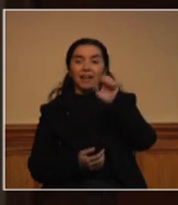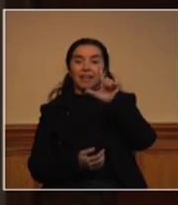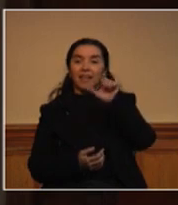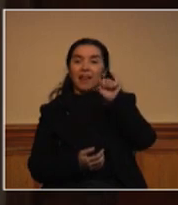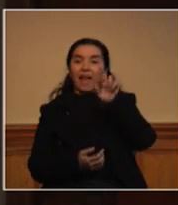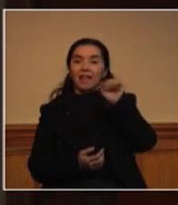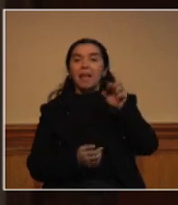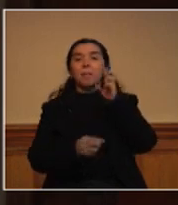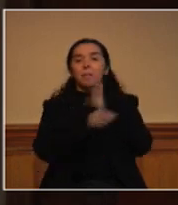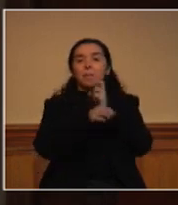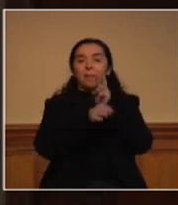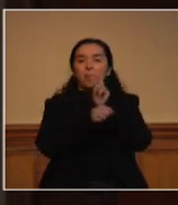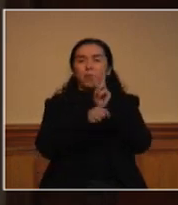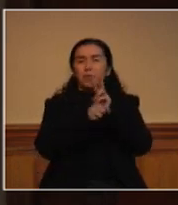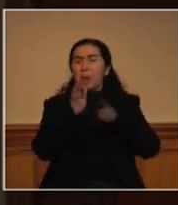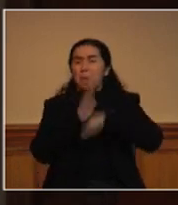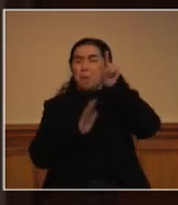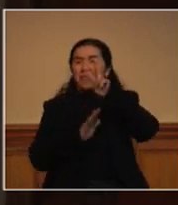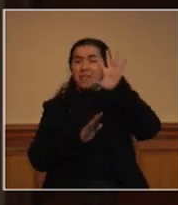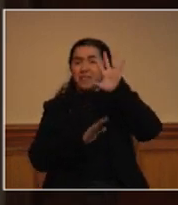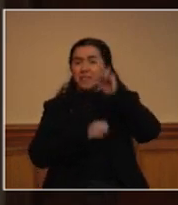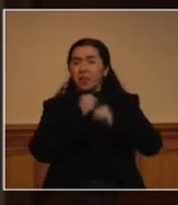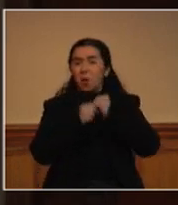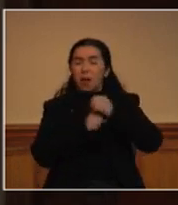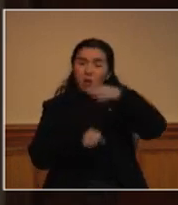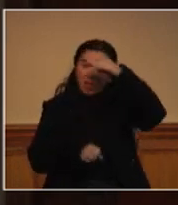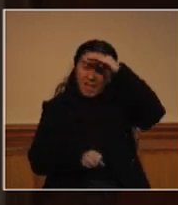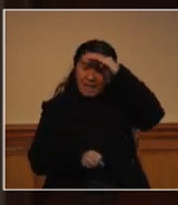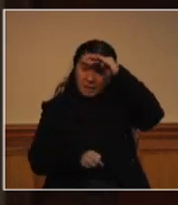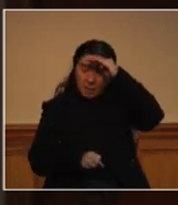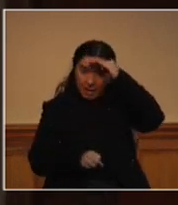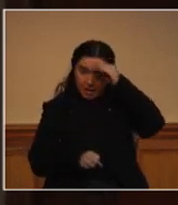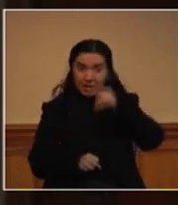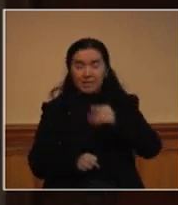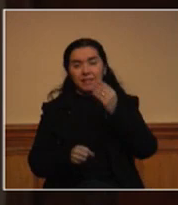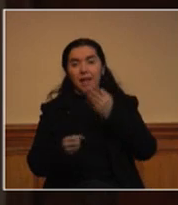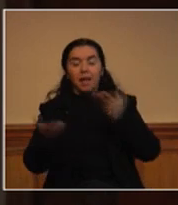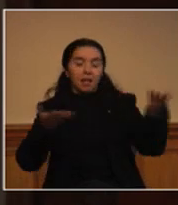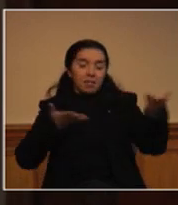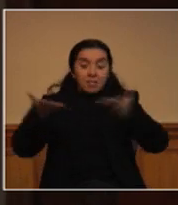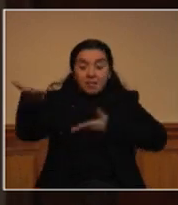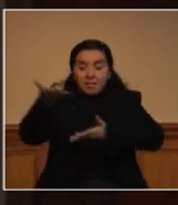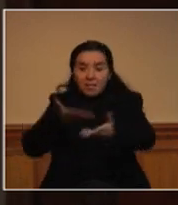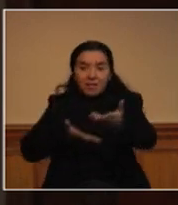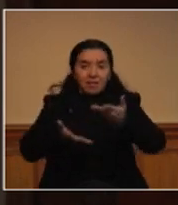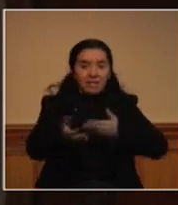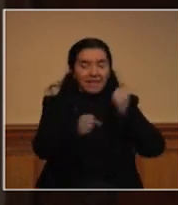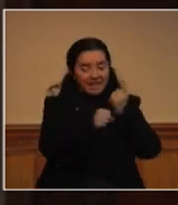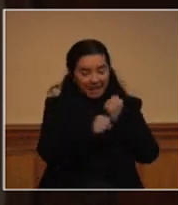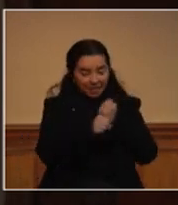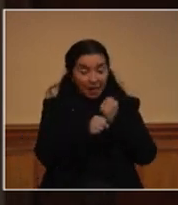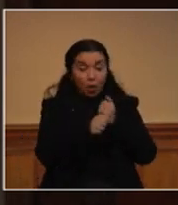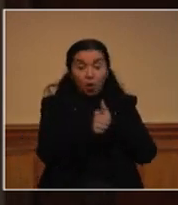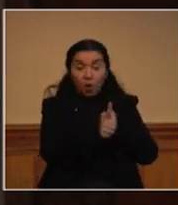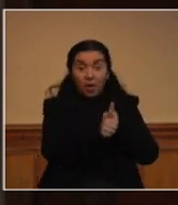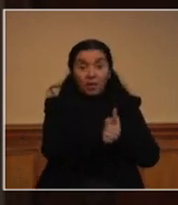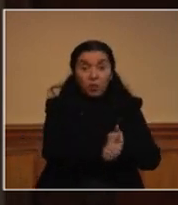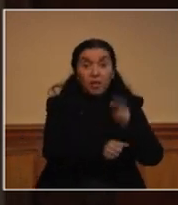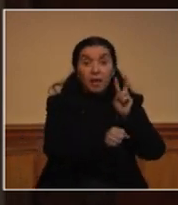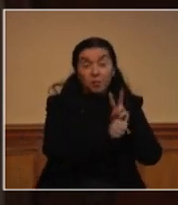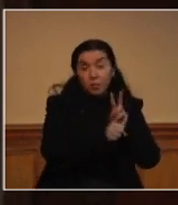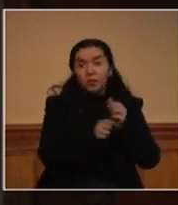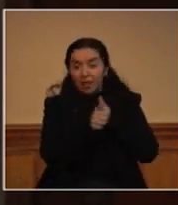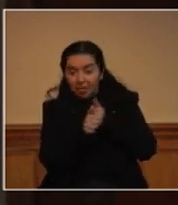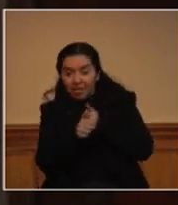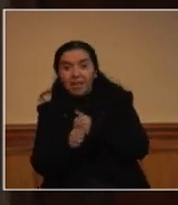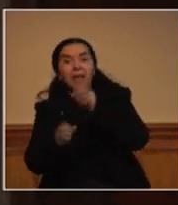profesora, con más de 25 años de experiencia compaginando tanto las tareas de asesoramiento a maestros y familias de niños con